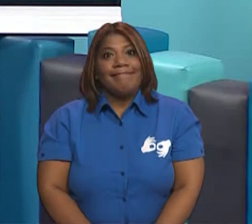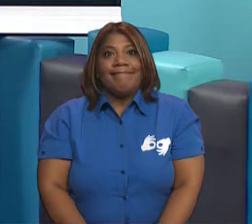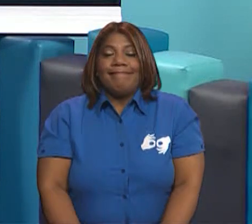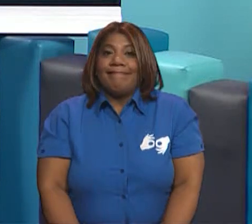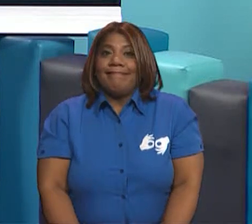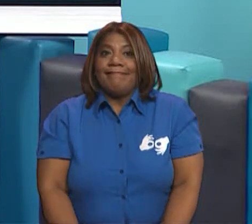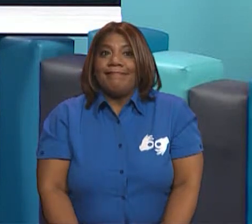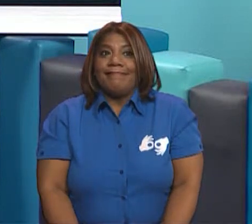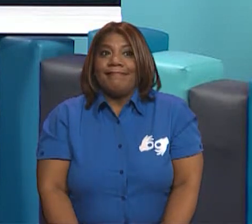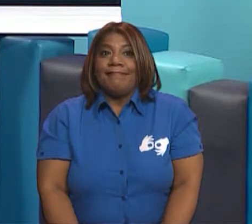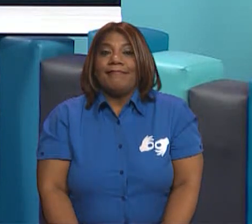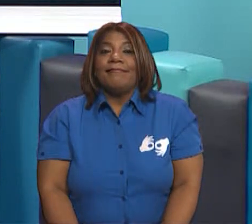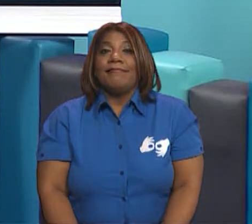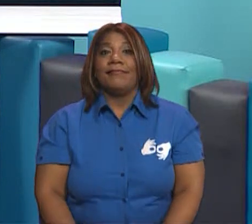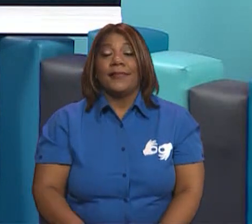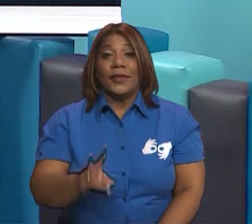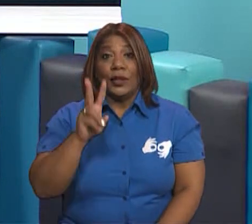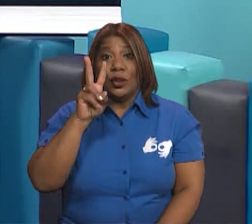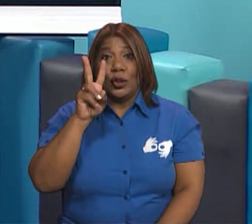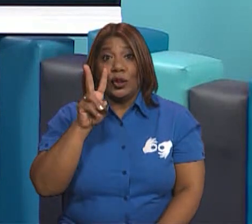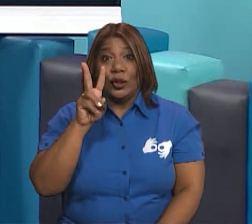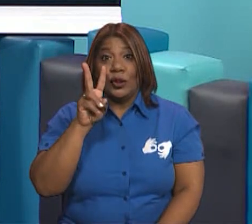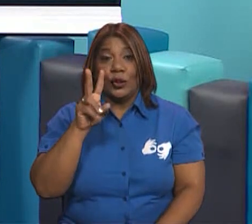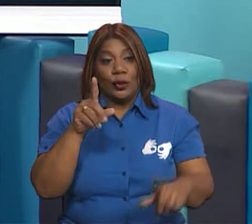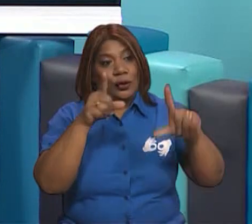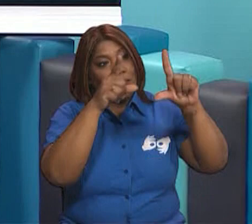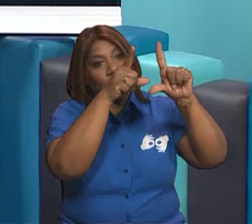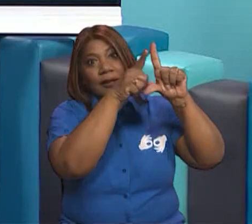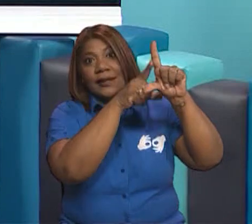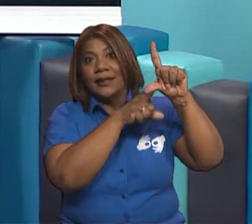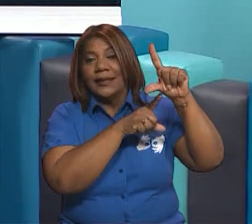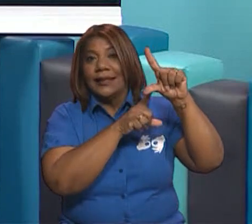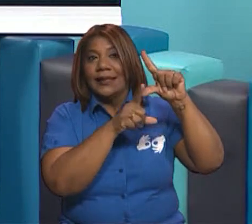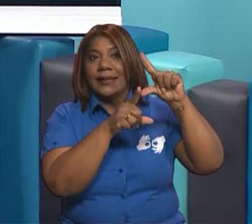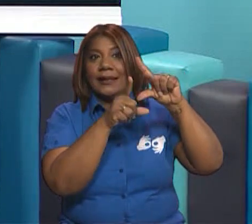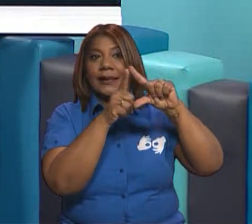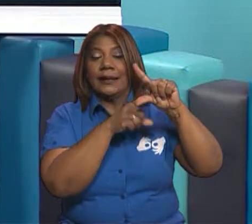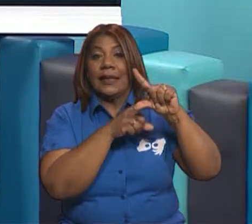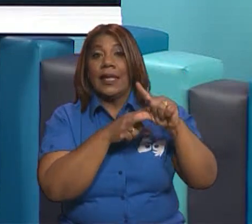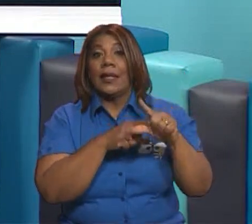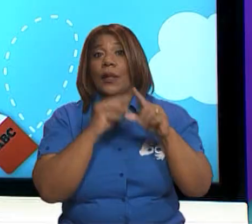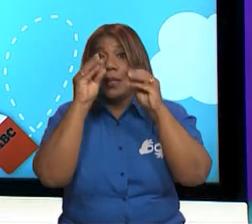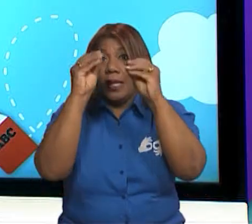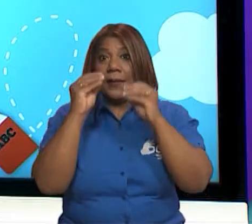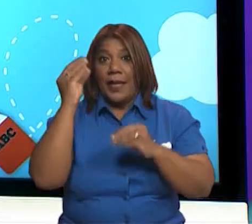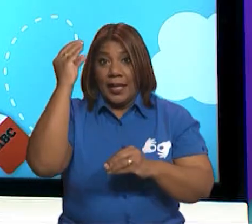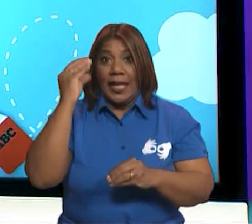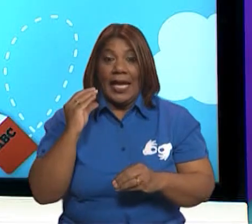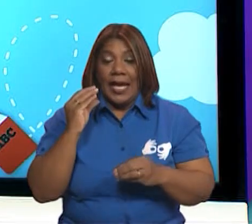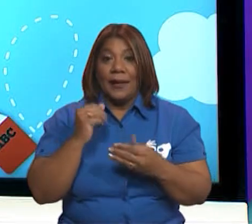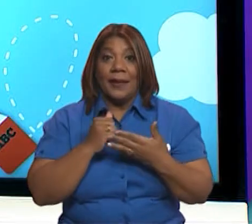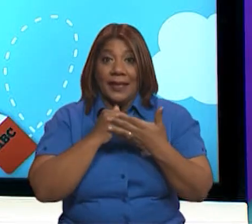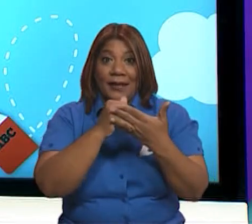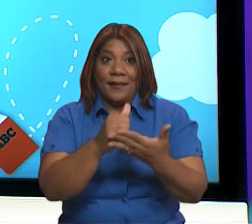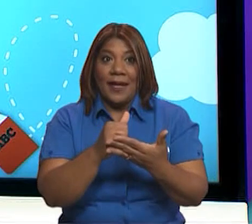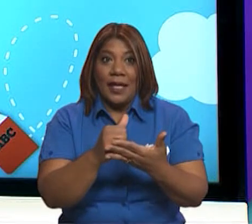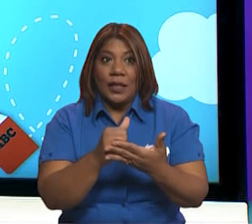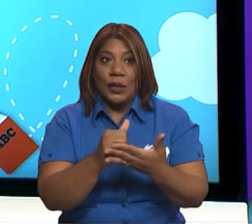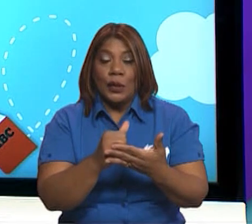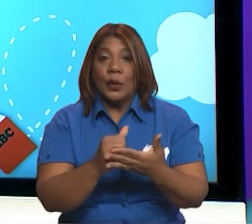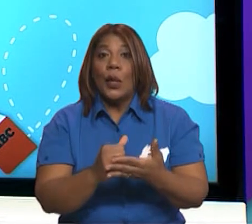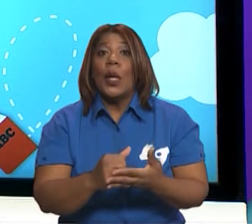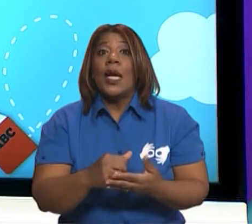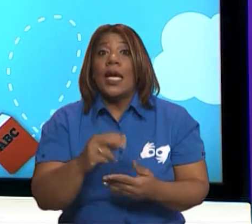que serían dos lados que se unen en un punto. Yo tengo algunas sugerencias por aquí. Por ejemplo, en las manecillas